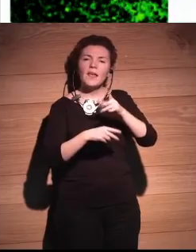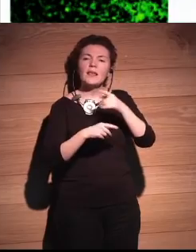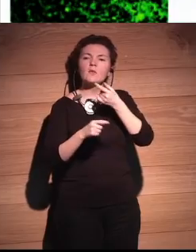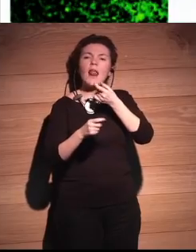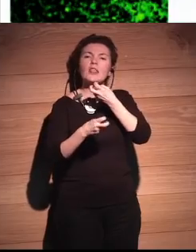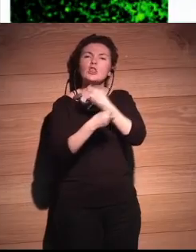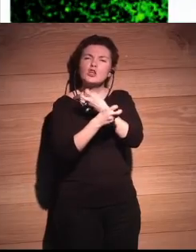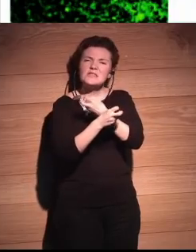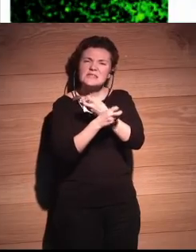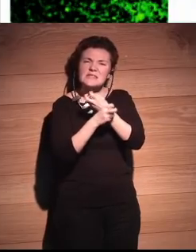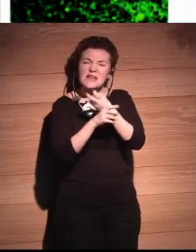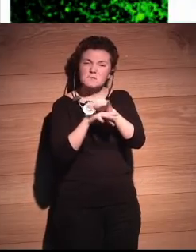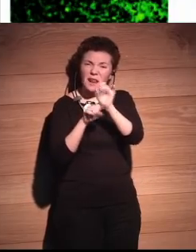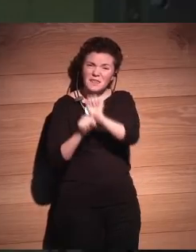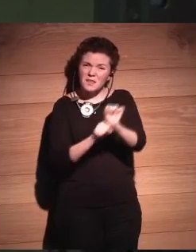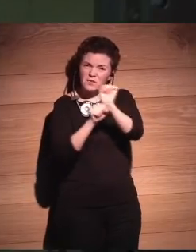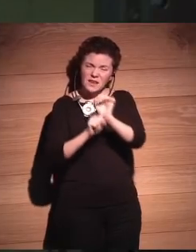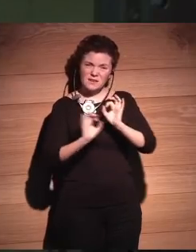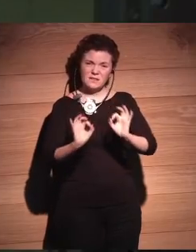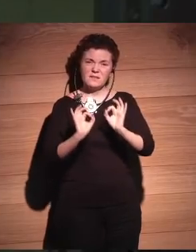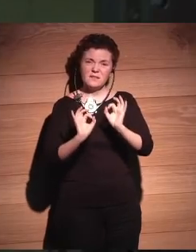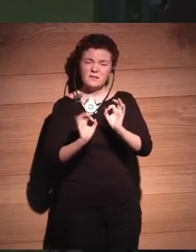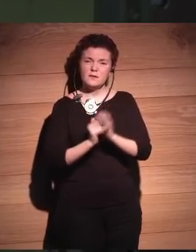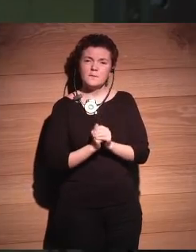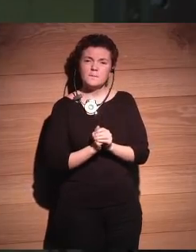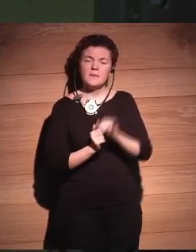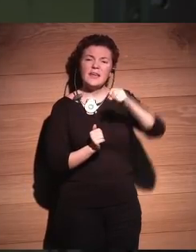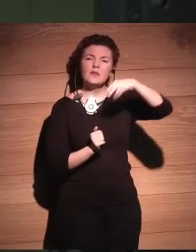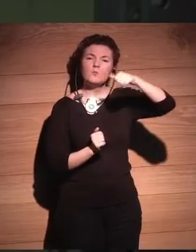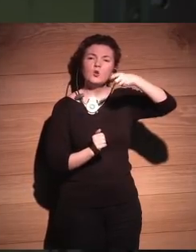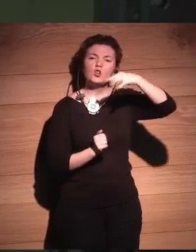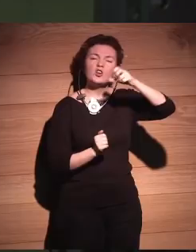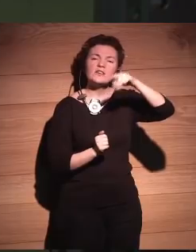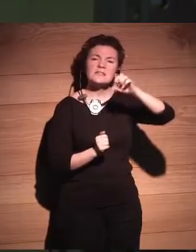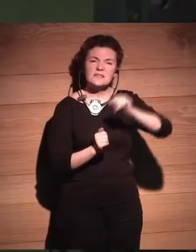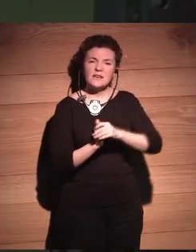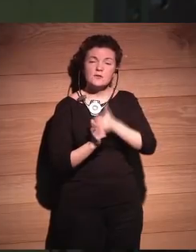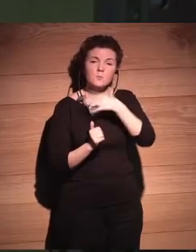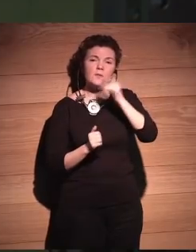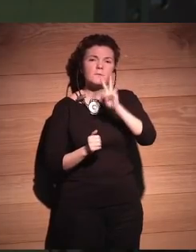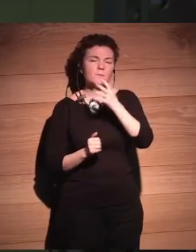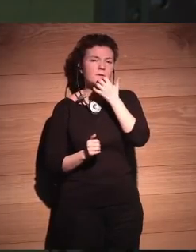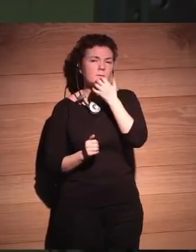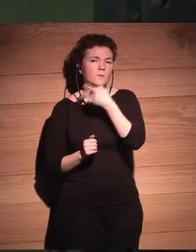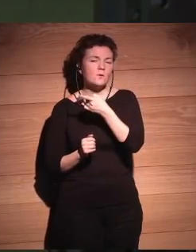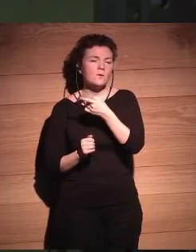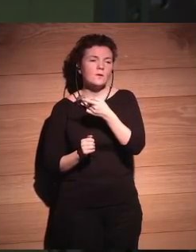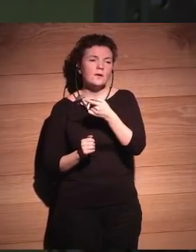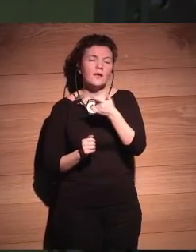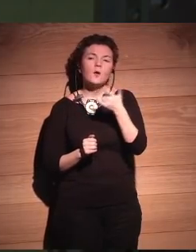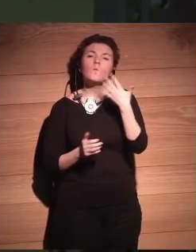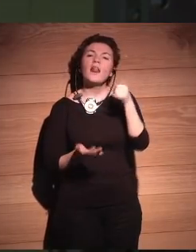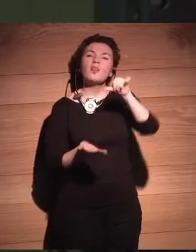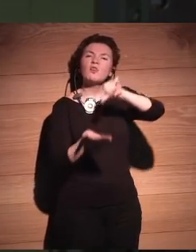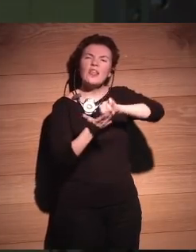inmunotoxinas en diferentes elementos como pantoglioma, por ejemplo. Aquí podemos ver cuál es el